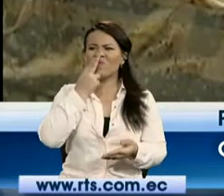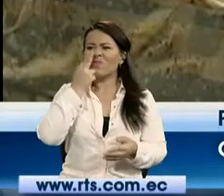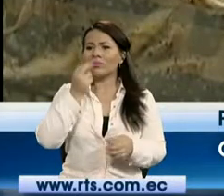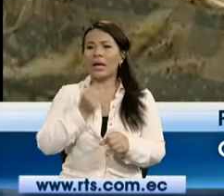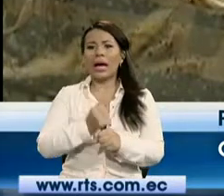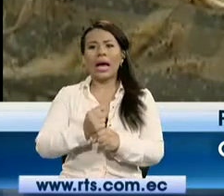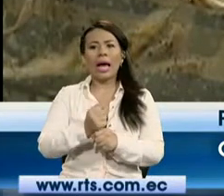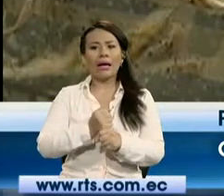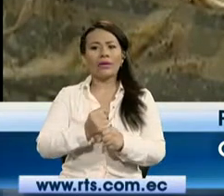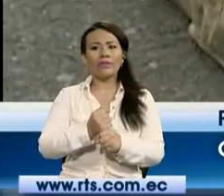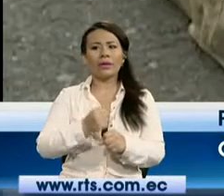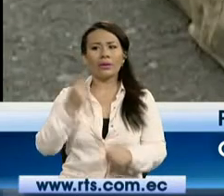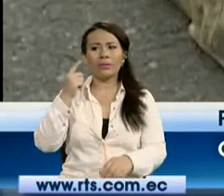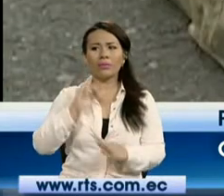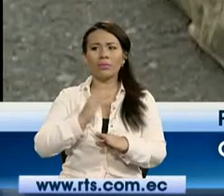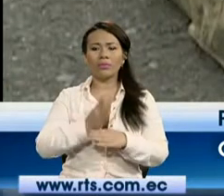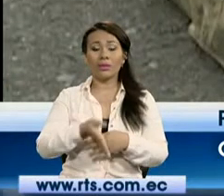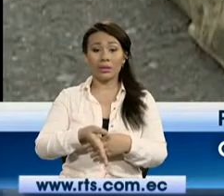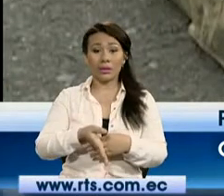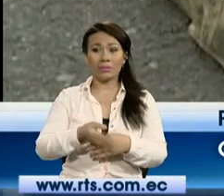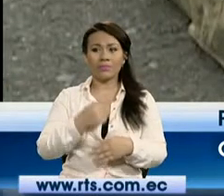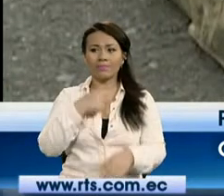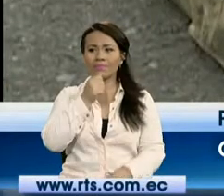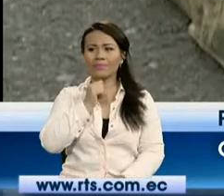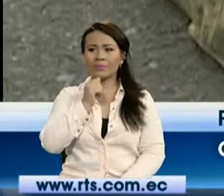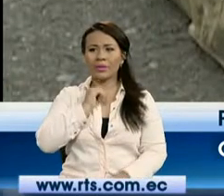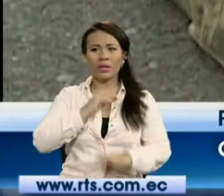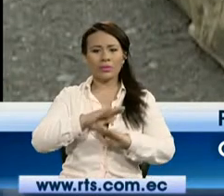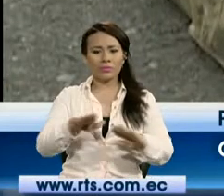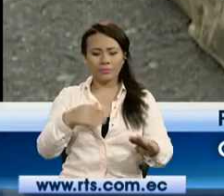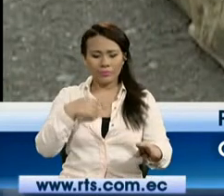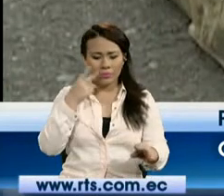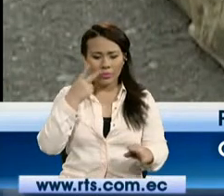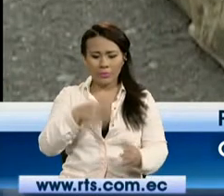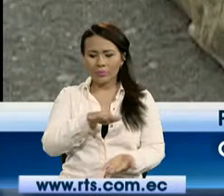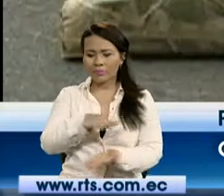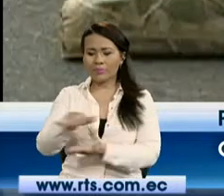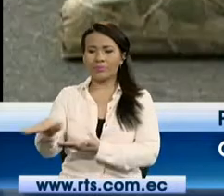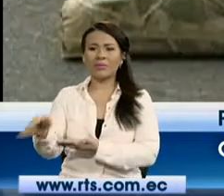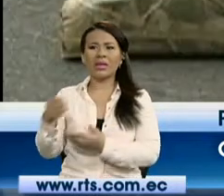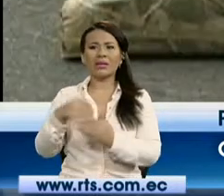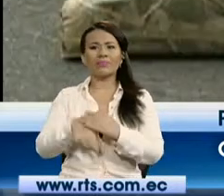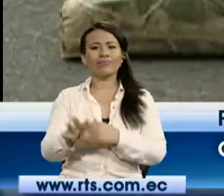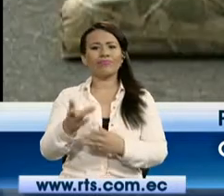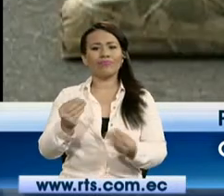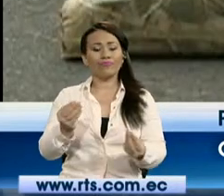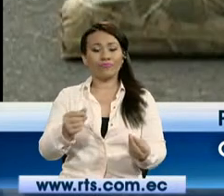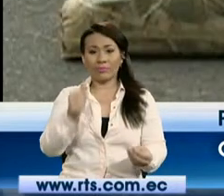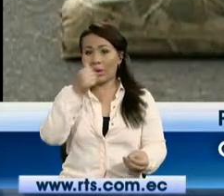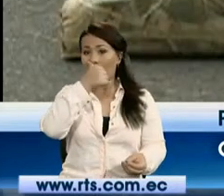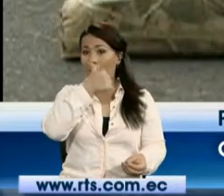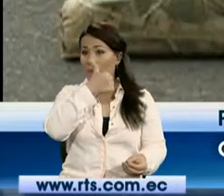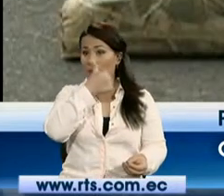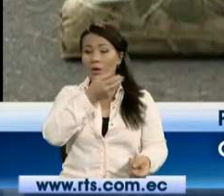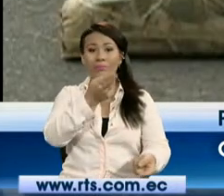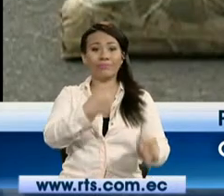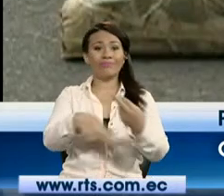la atención, pero gracias a información reservada, se evitó que cientos de dosis envenenen calles, plazas y parques,